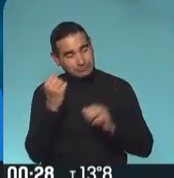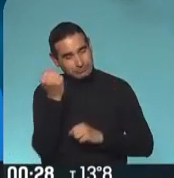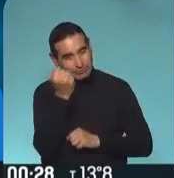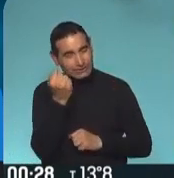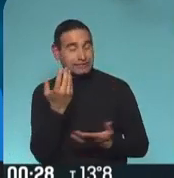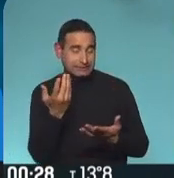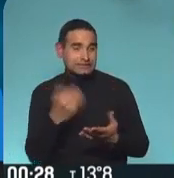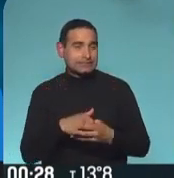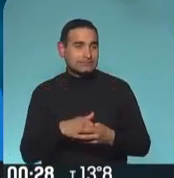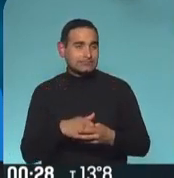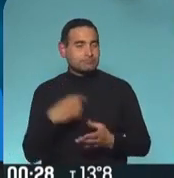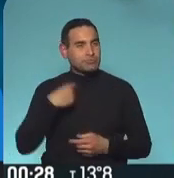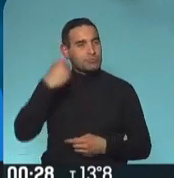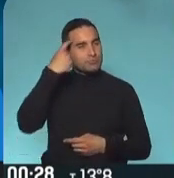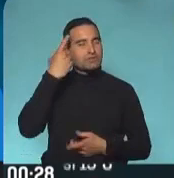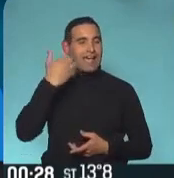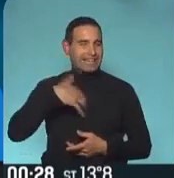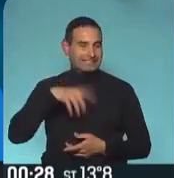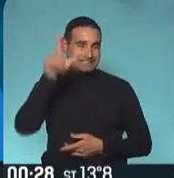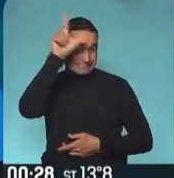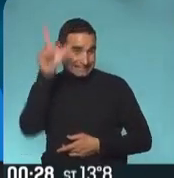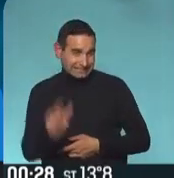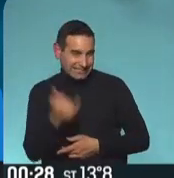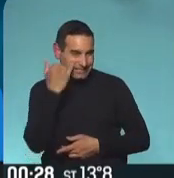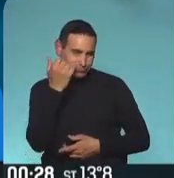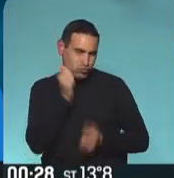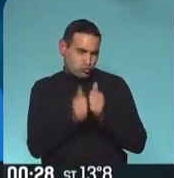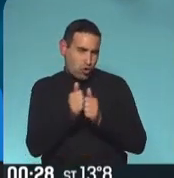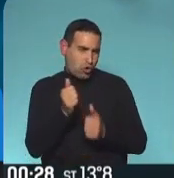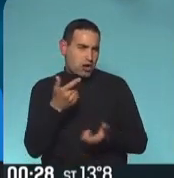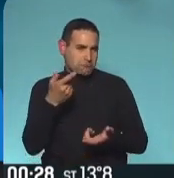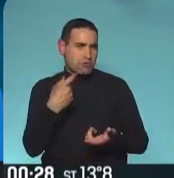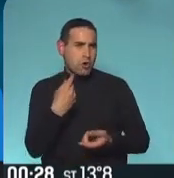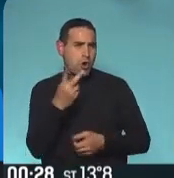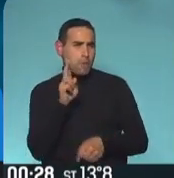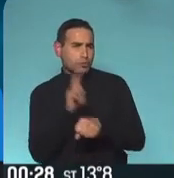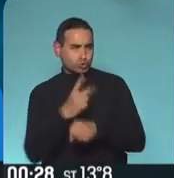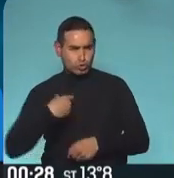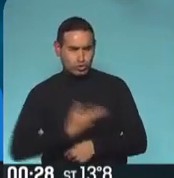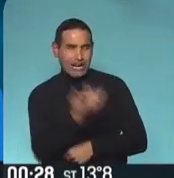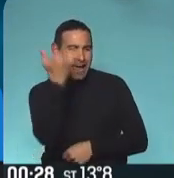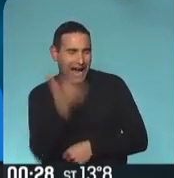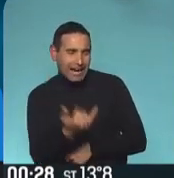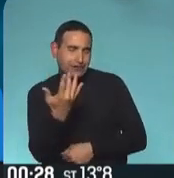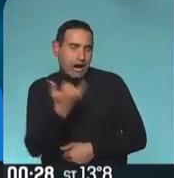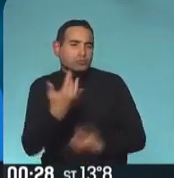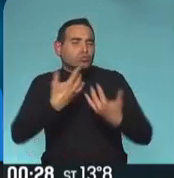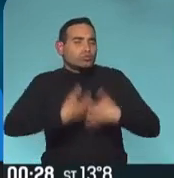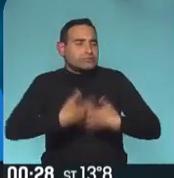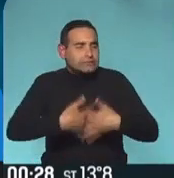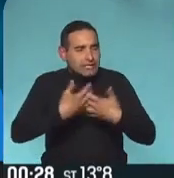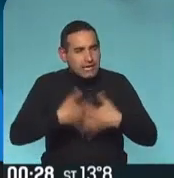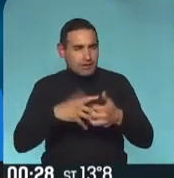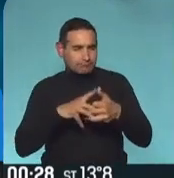particular, yo creo que Argentina, en Ujú, general, históricamente, tiene un buen colchón de protección social a través de un sistema de medidas